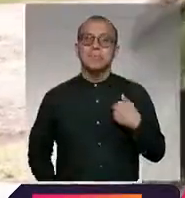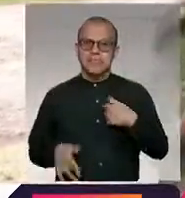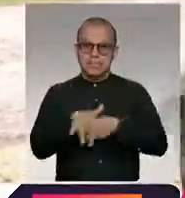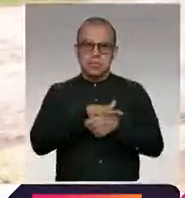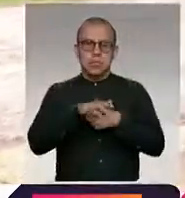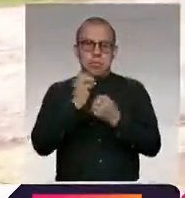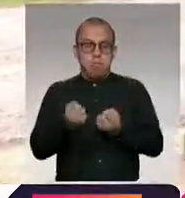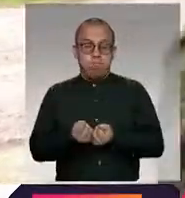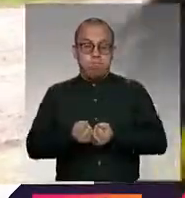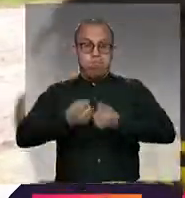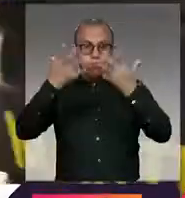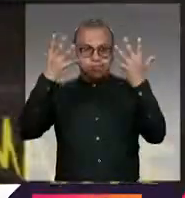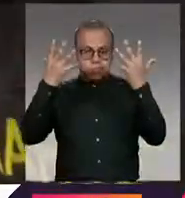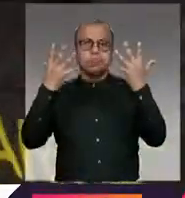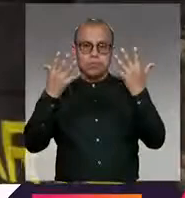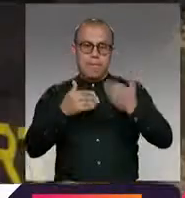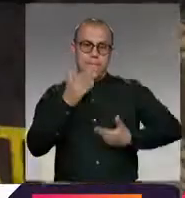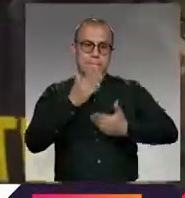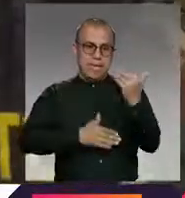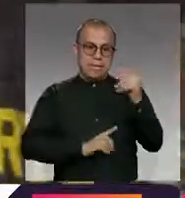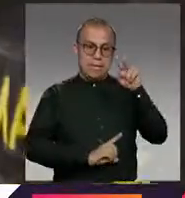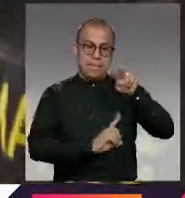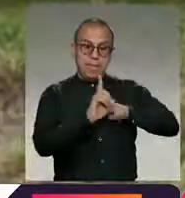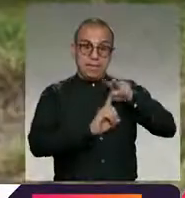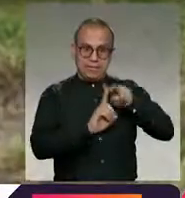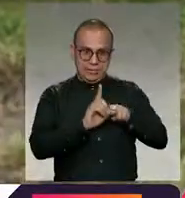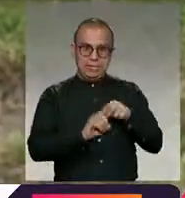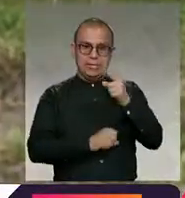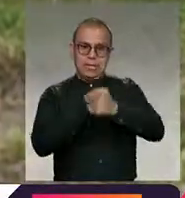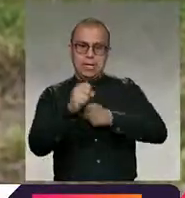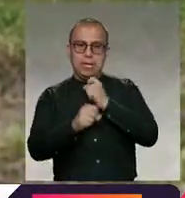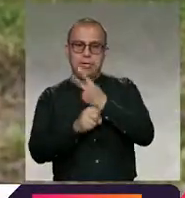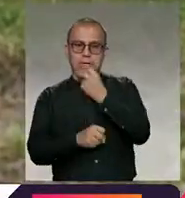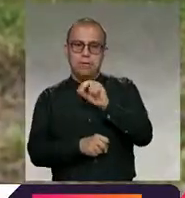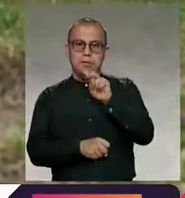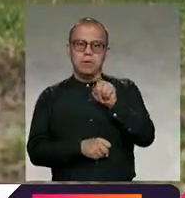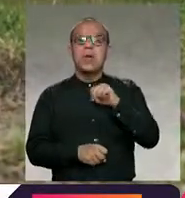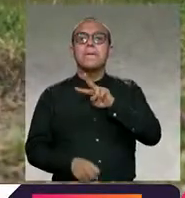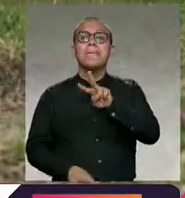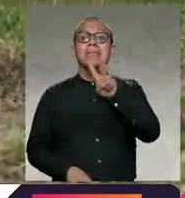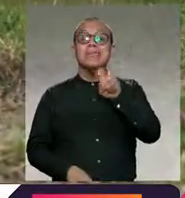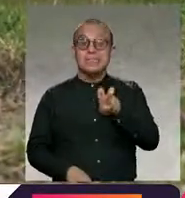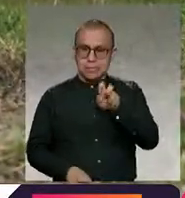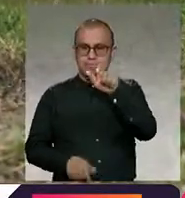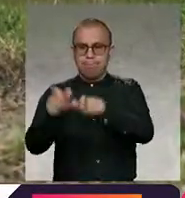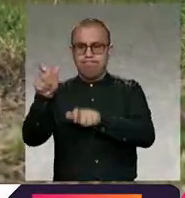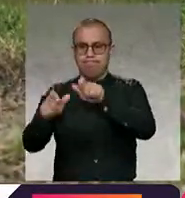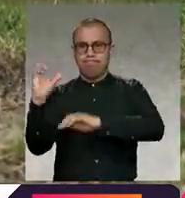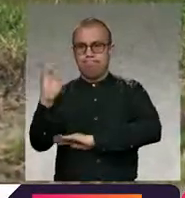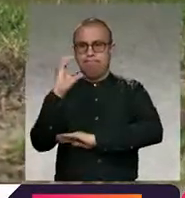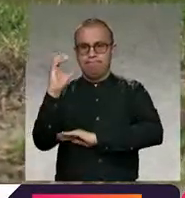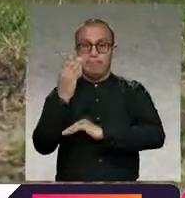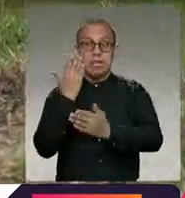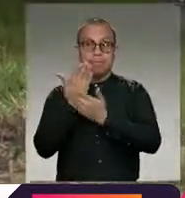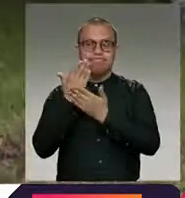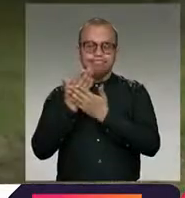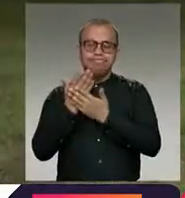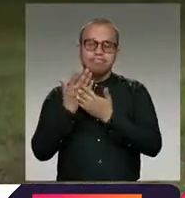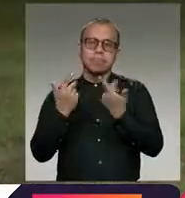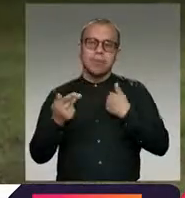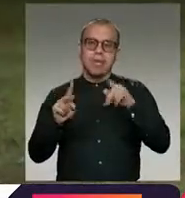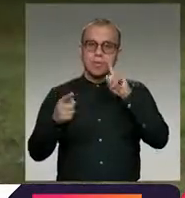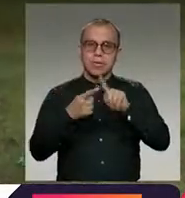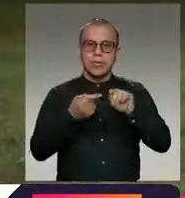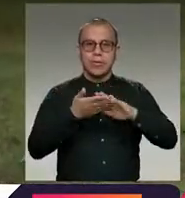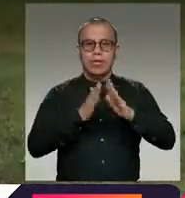Artefactos explosivos que en los dos primeros meses de 2021 han afectado a 27 colombianos, según la oficina del Alto Comisionado para la